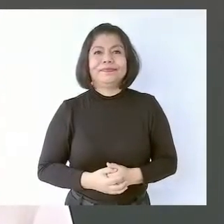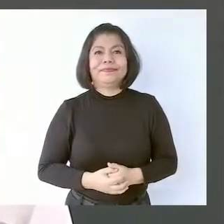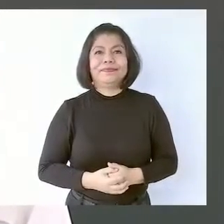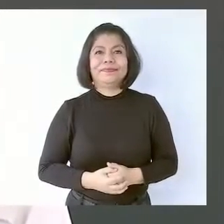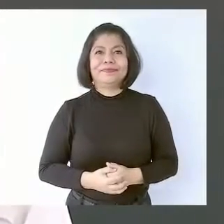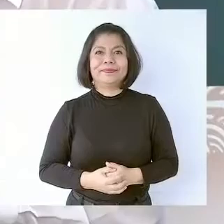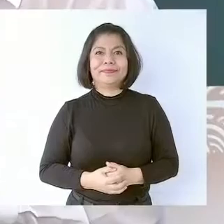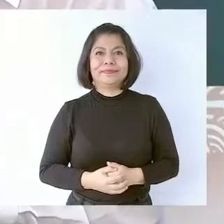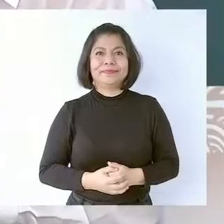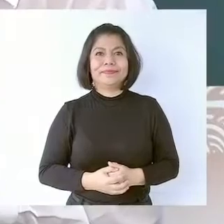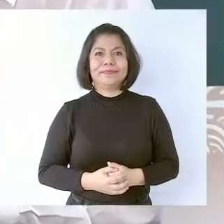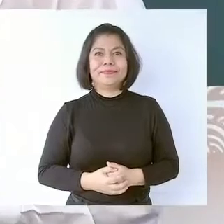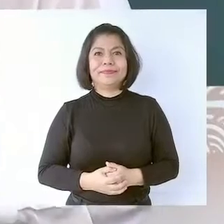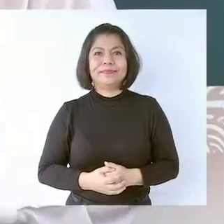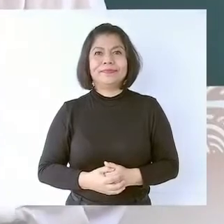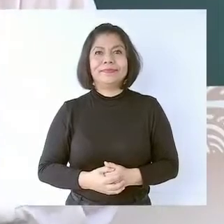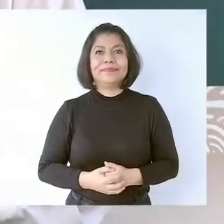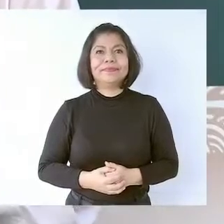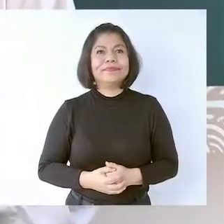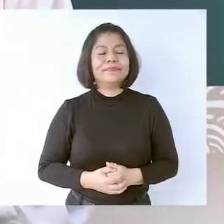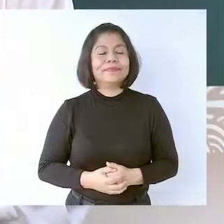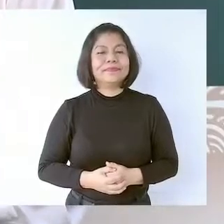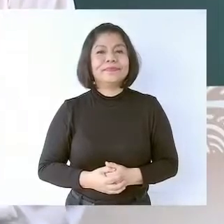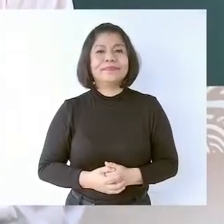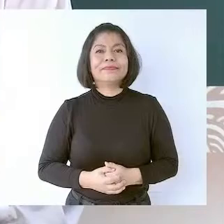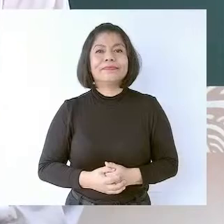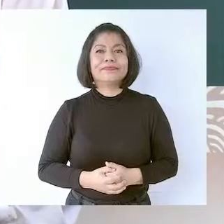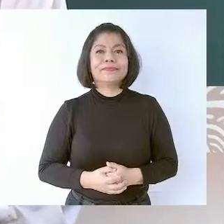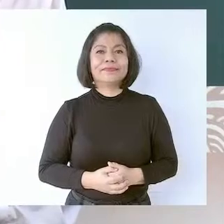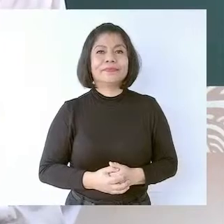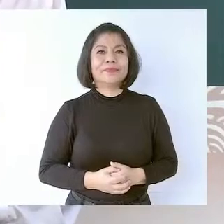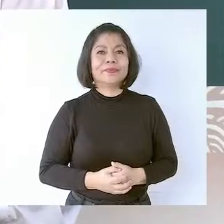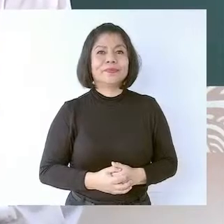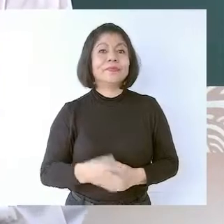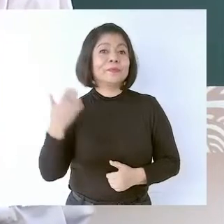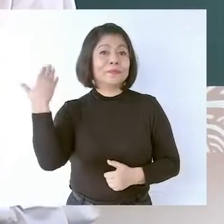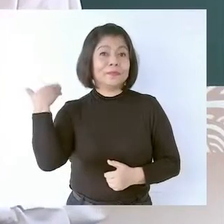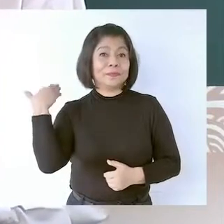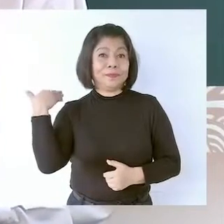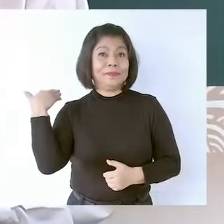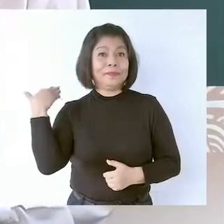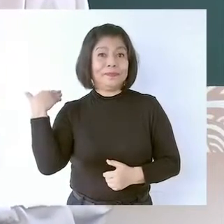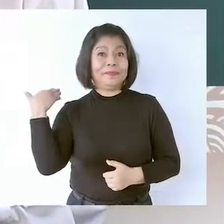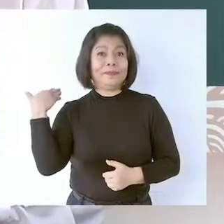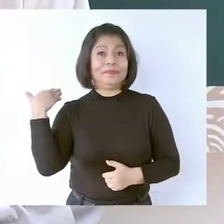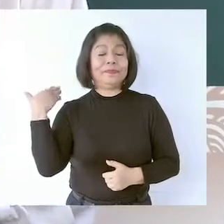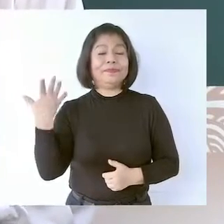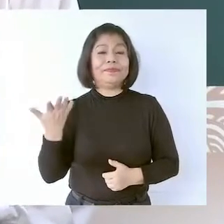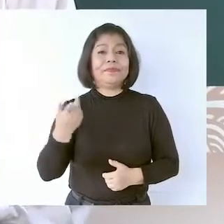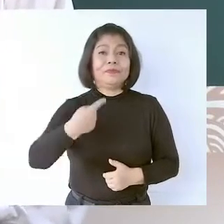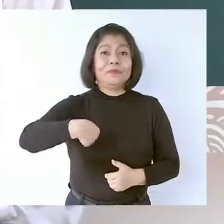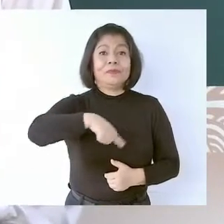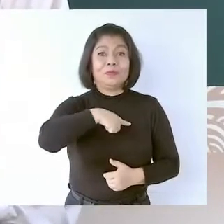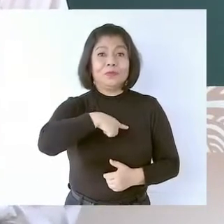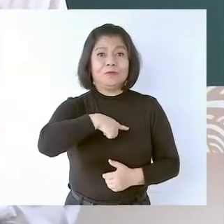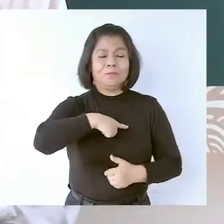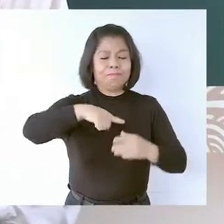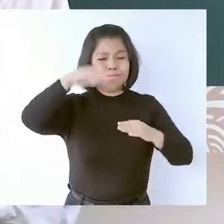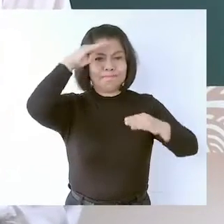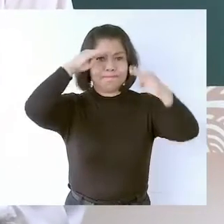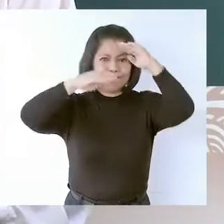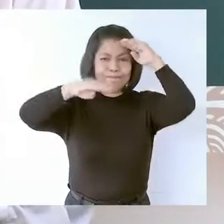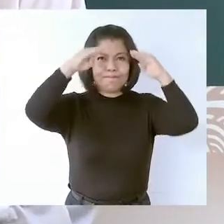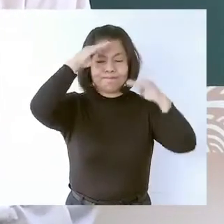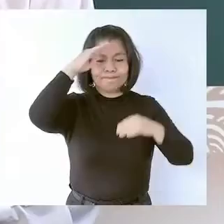daños y además ayudar aún más a la economía